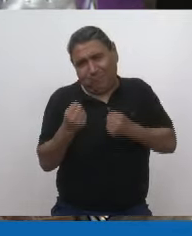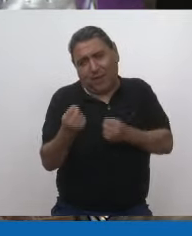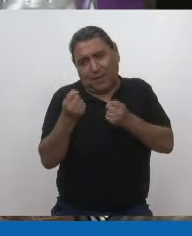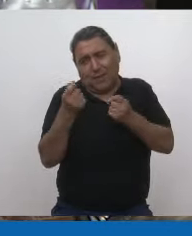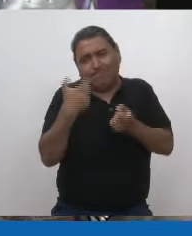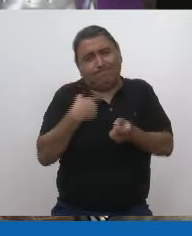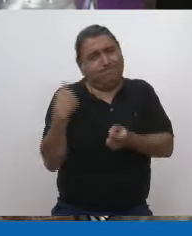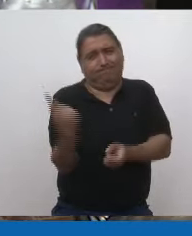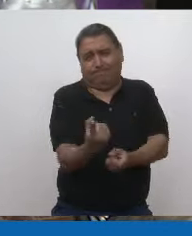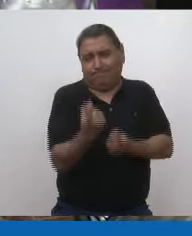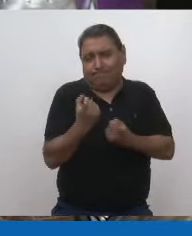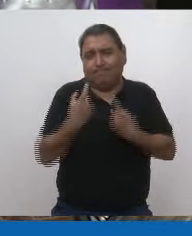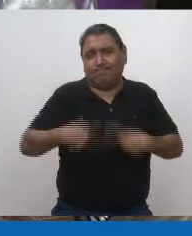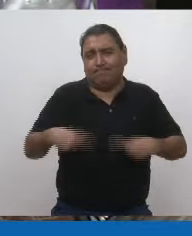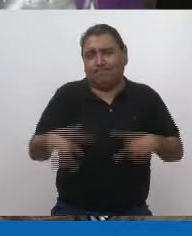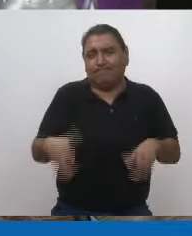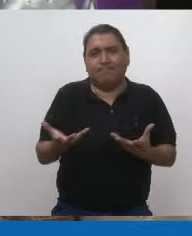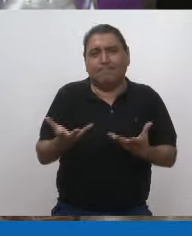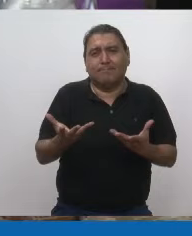Necesitamos